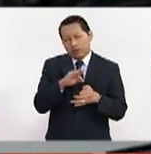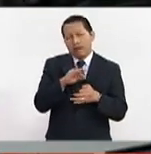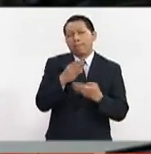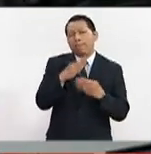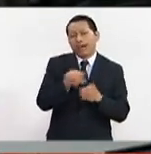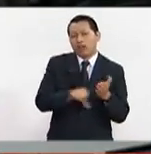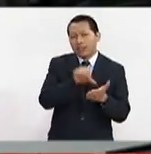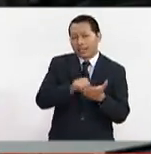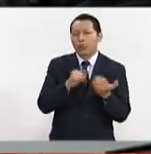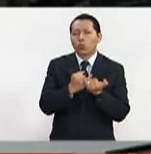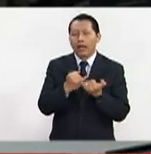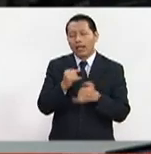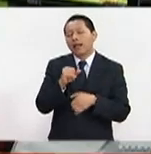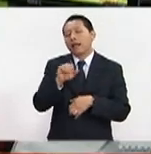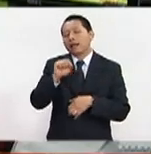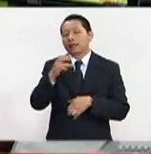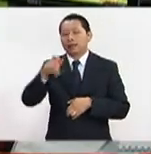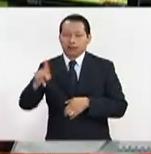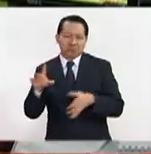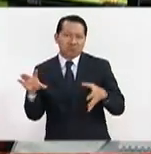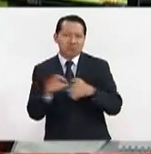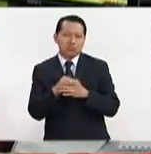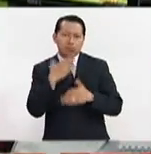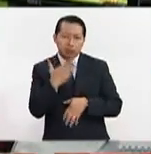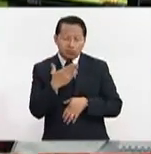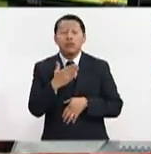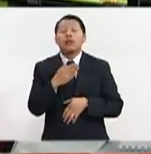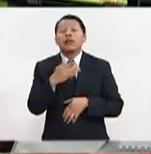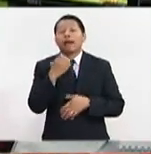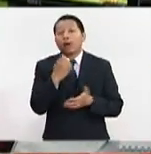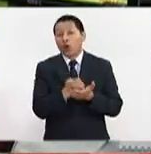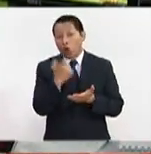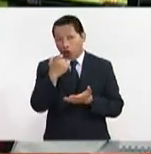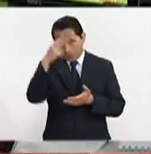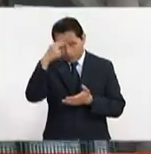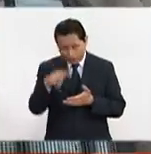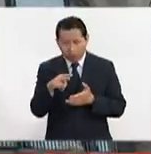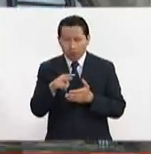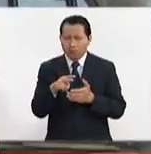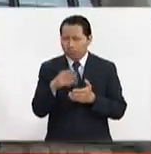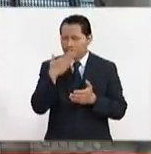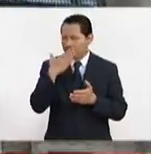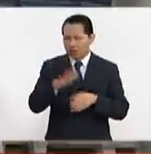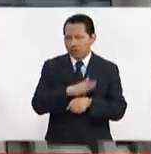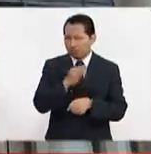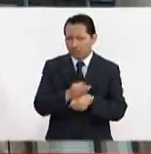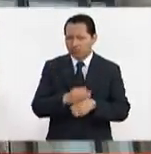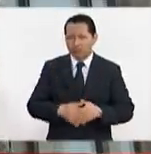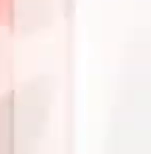Banco Central y la Secretaría de Hacienda. Aseguró que la economía mexicana muestra un desempeño favorable.